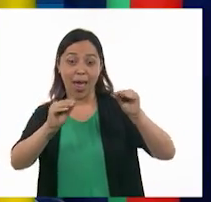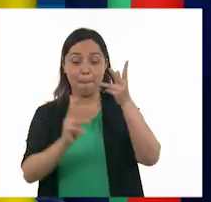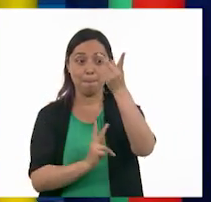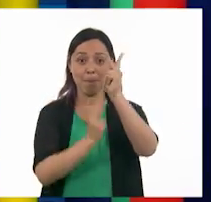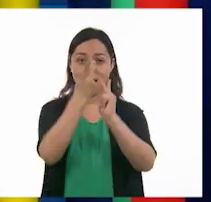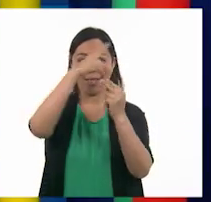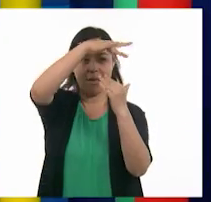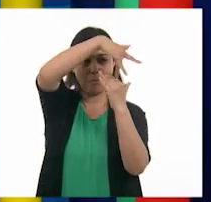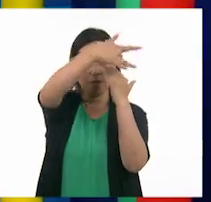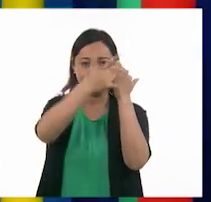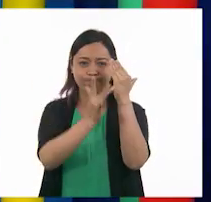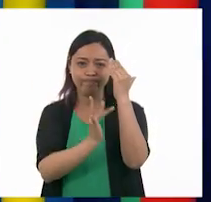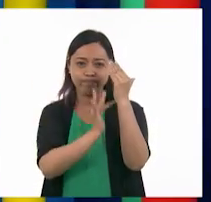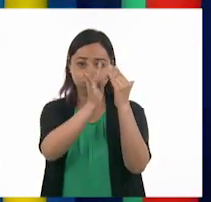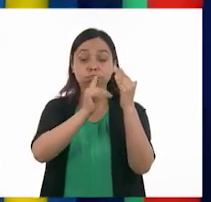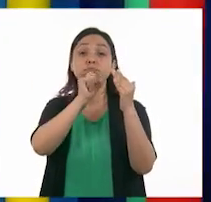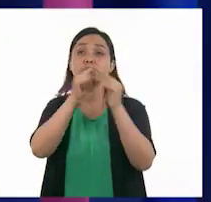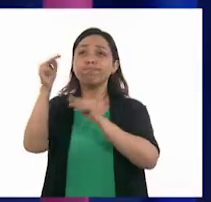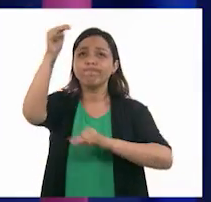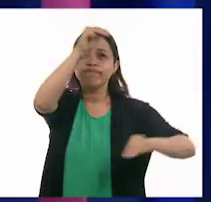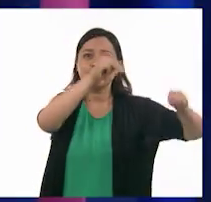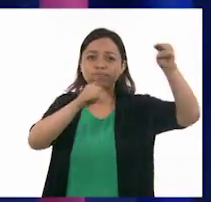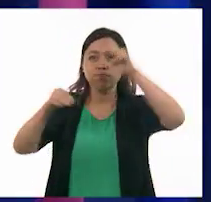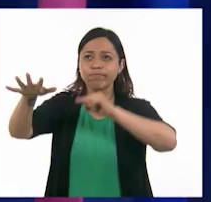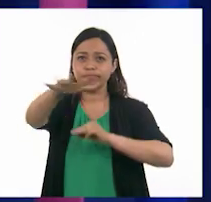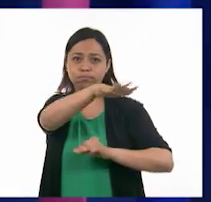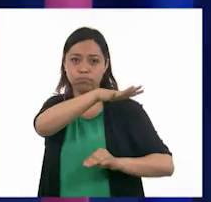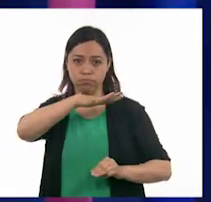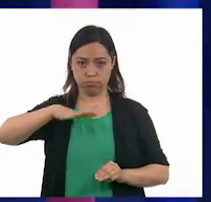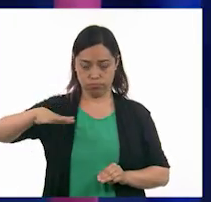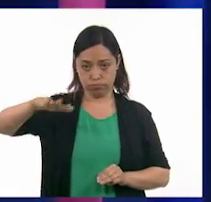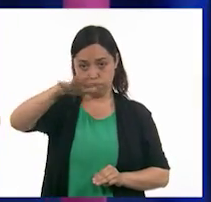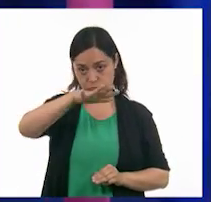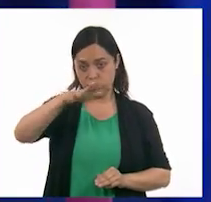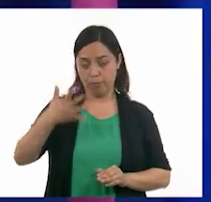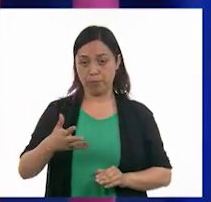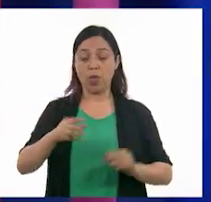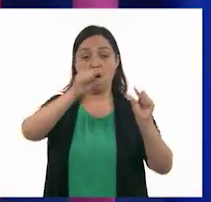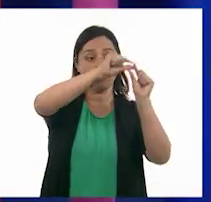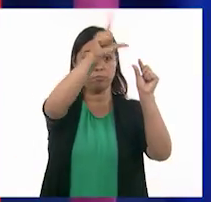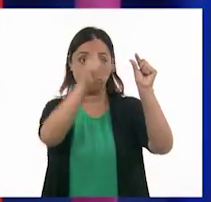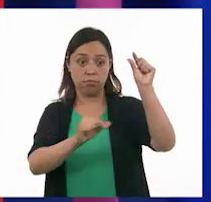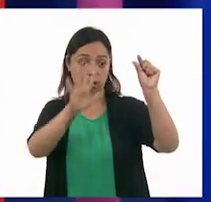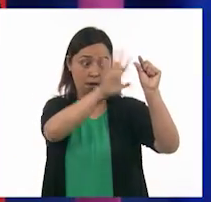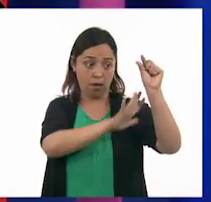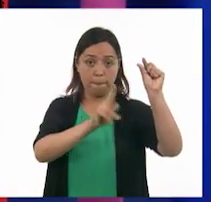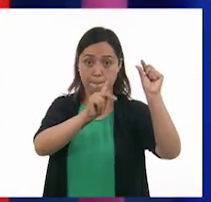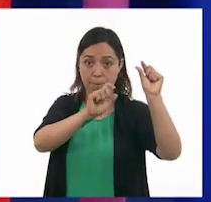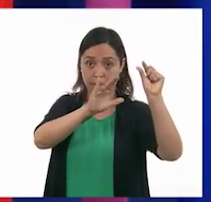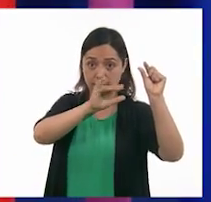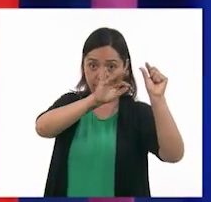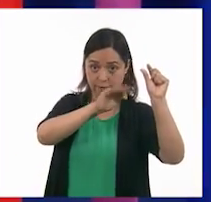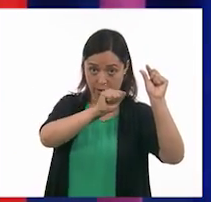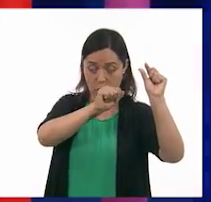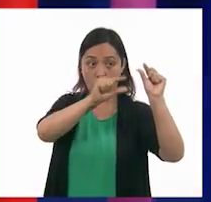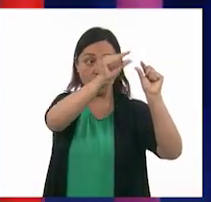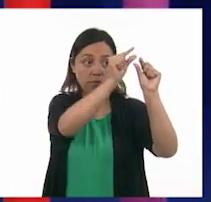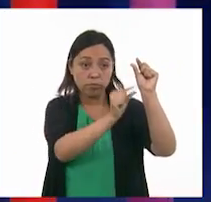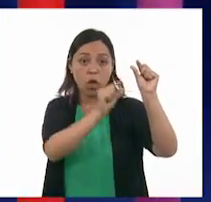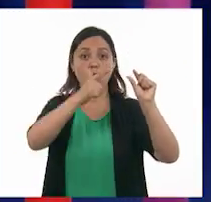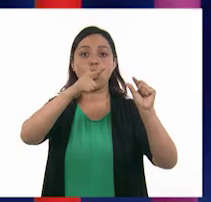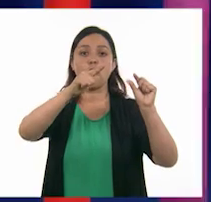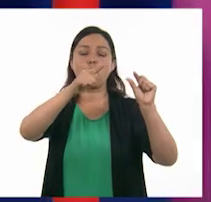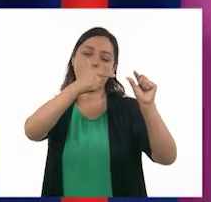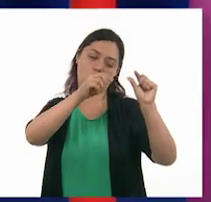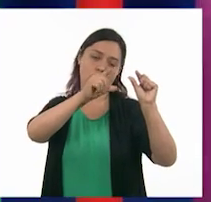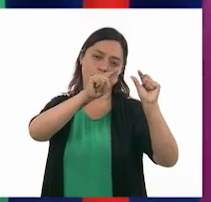sinuosas montañas que lo rodean. Gracias a su ubicación entre el Océano Pacífico y el Golfo de California, Baja